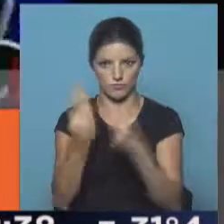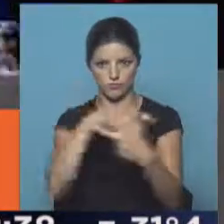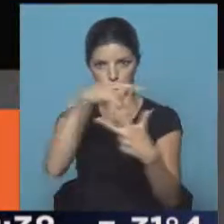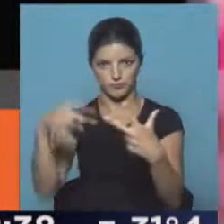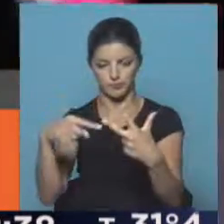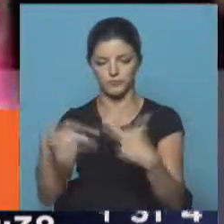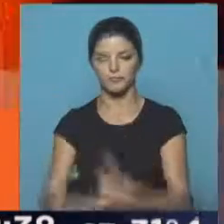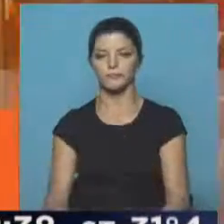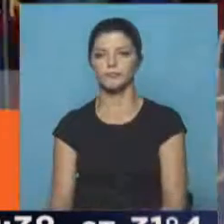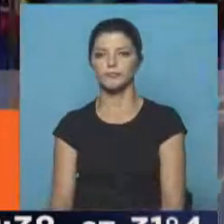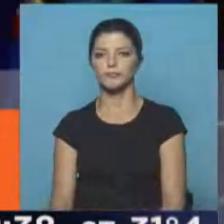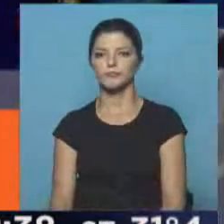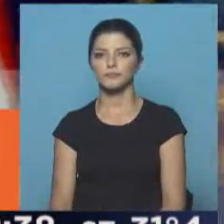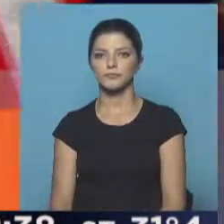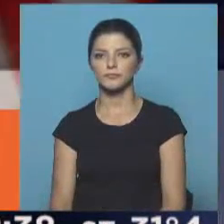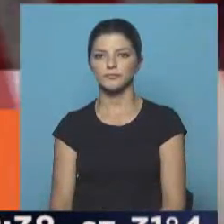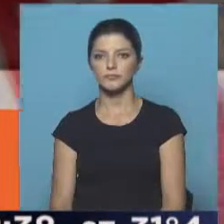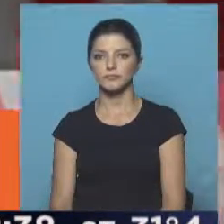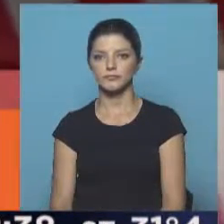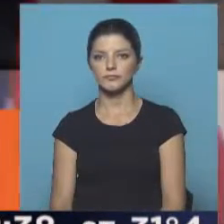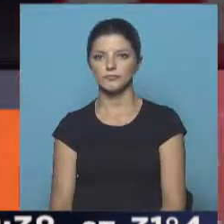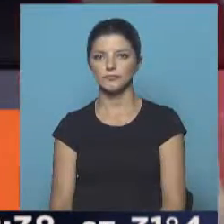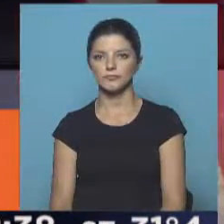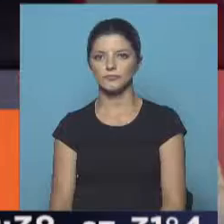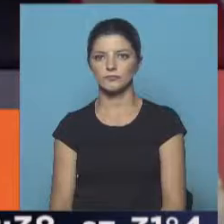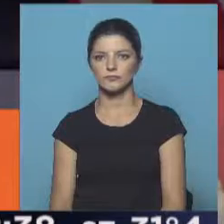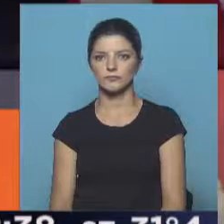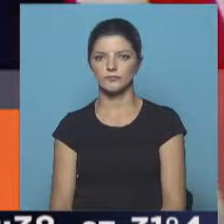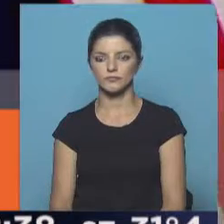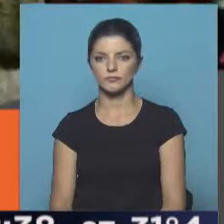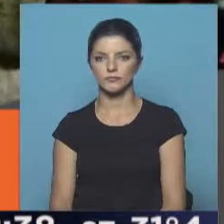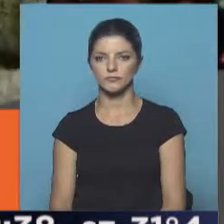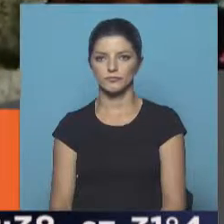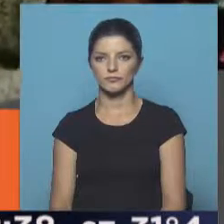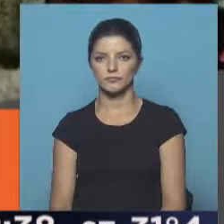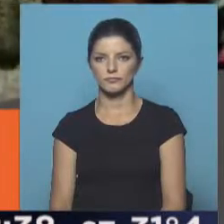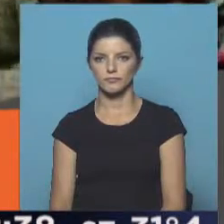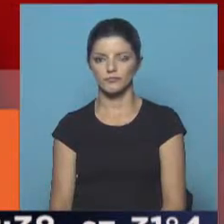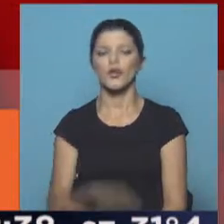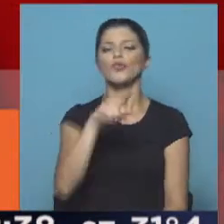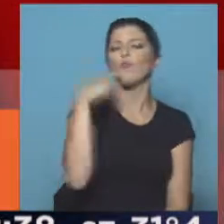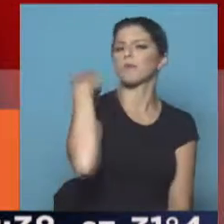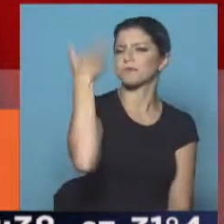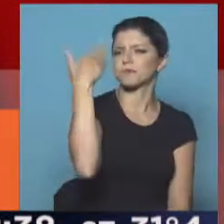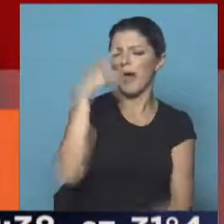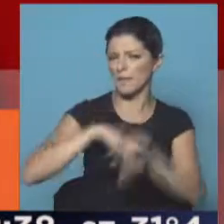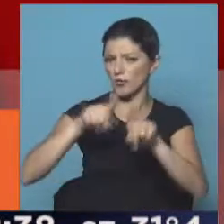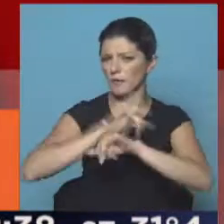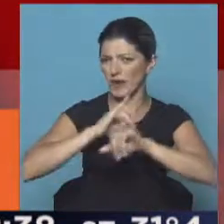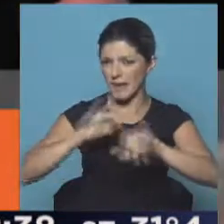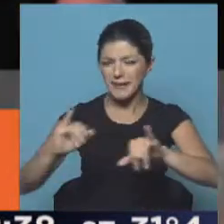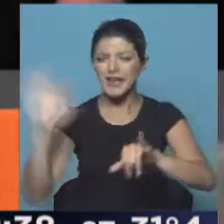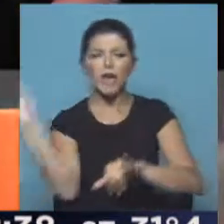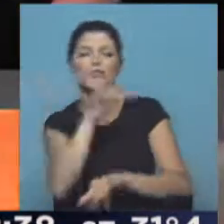Give me a break. Sus discursos de campaña van directo al corazón